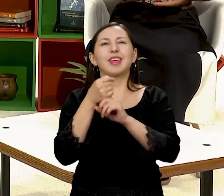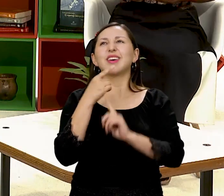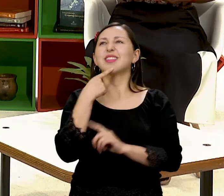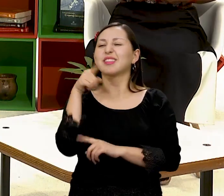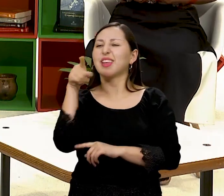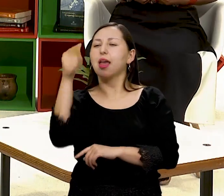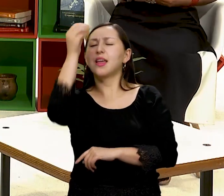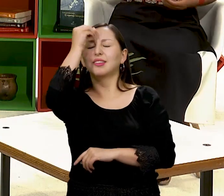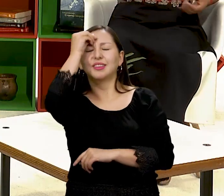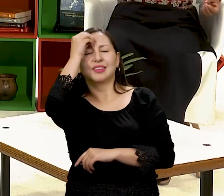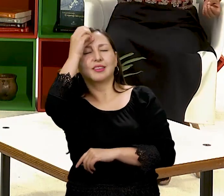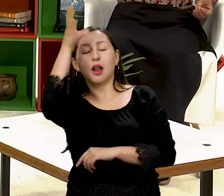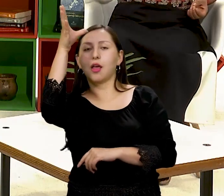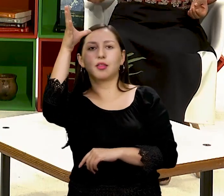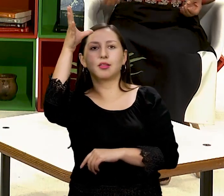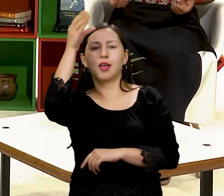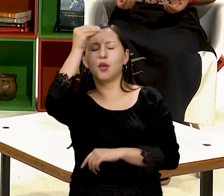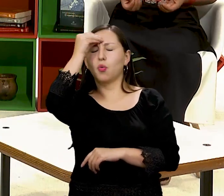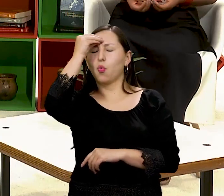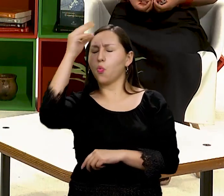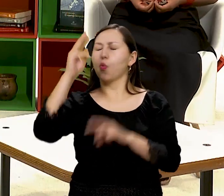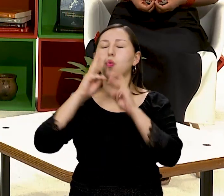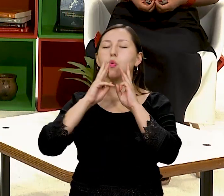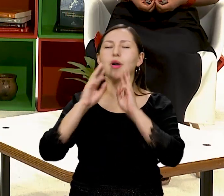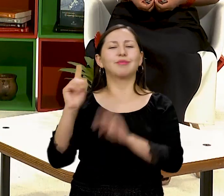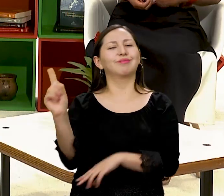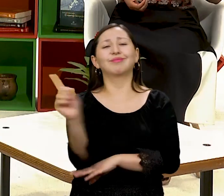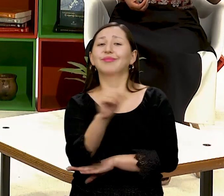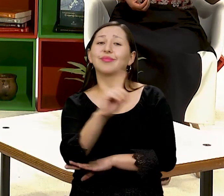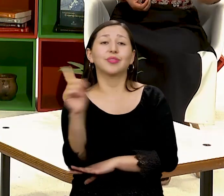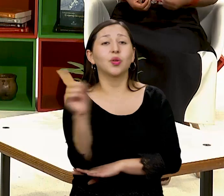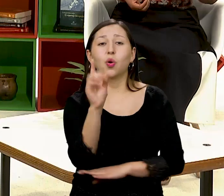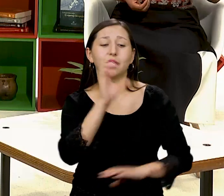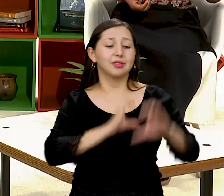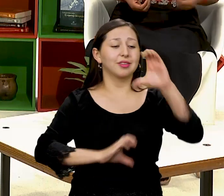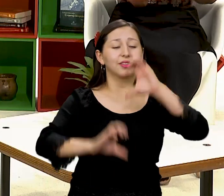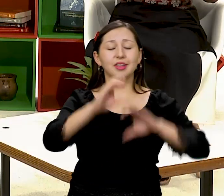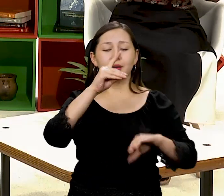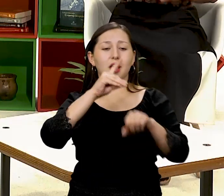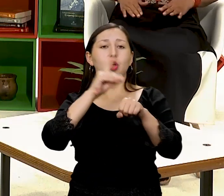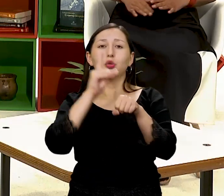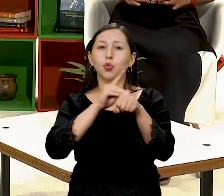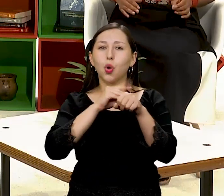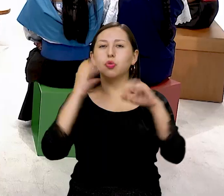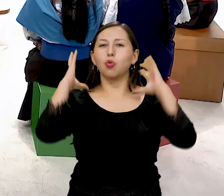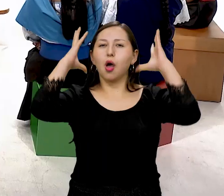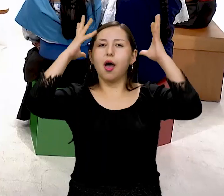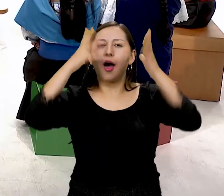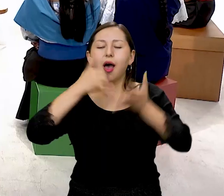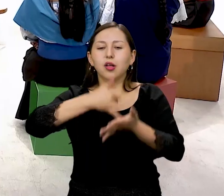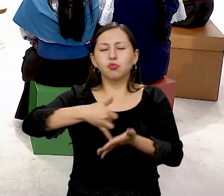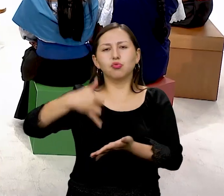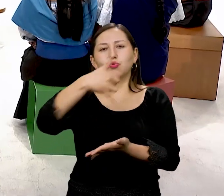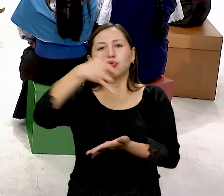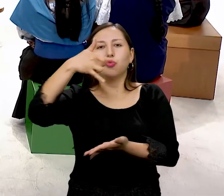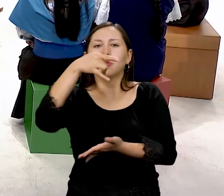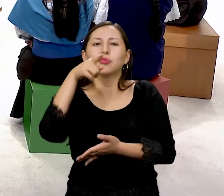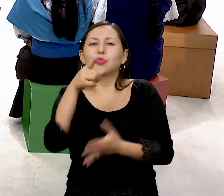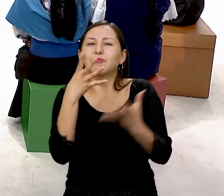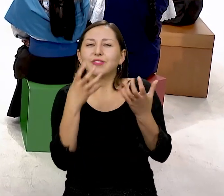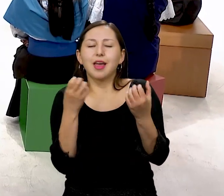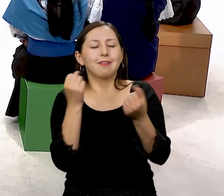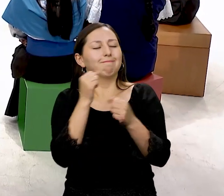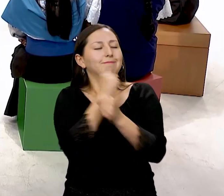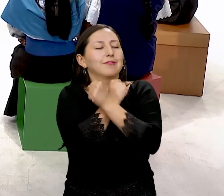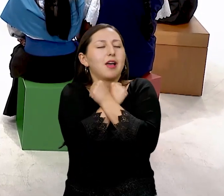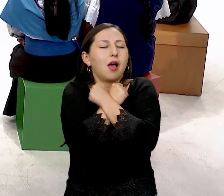No es necesario ser súper inteligente para que tú seas una científica, una doctora, un astronauta, no. Lo que tú necesitas